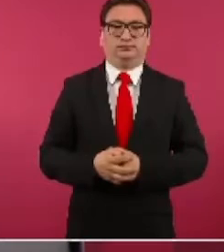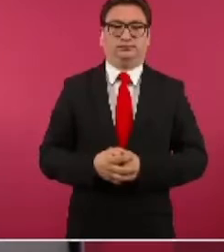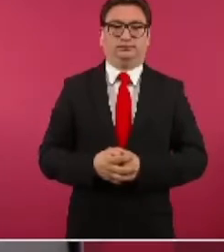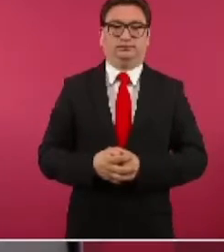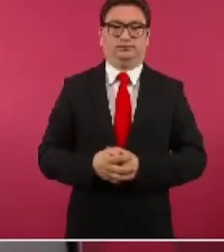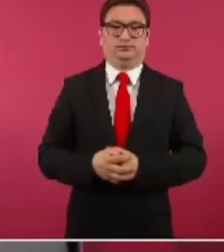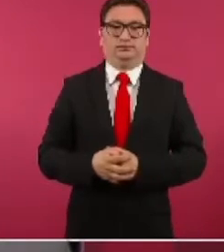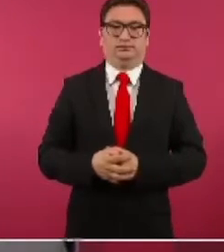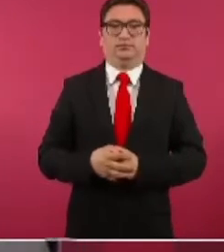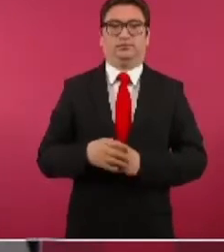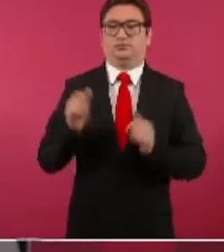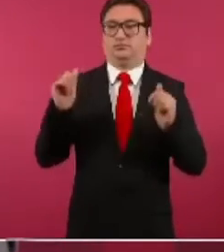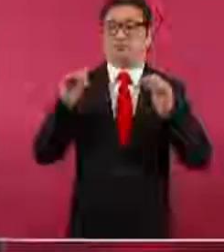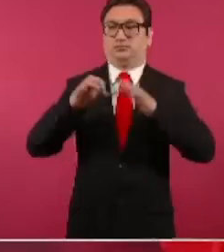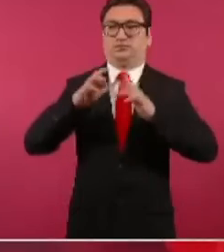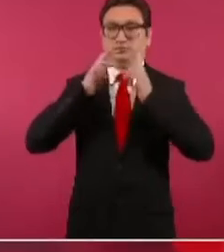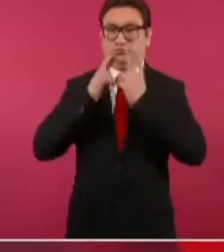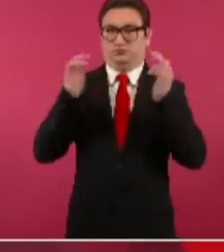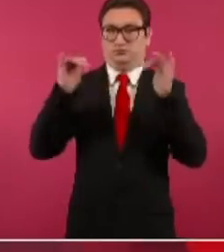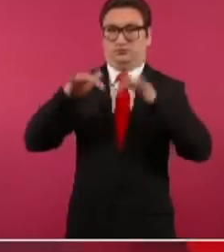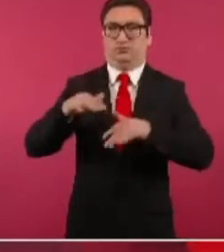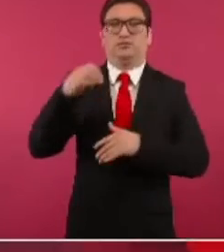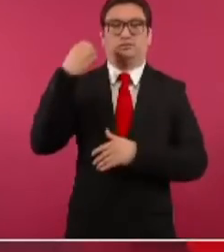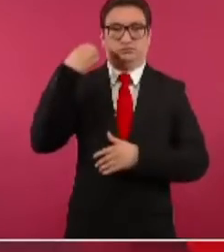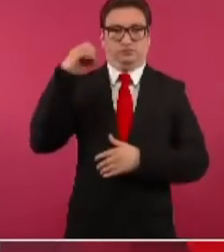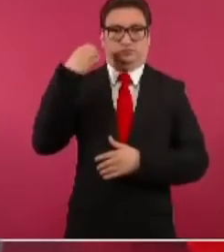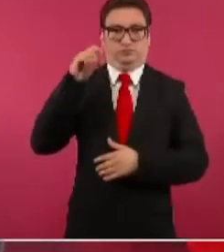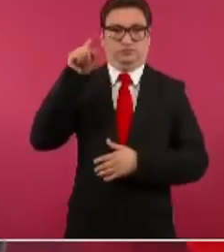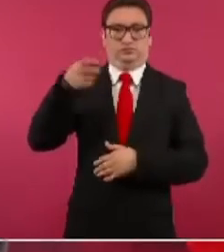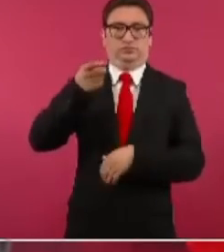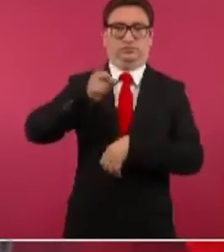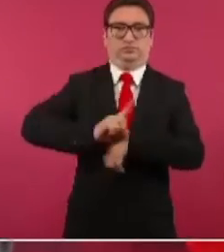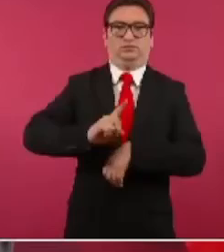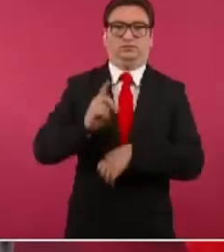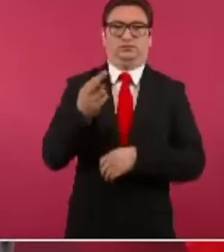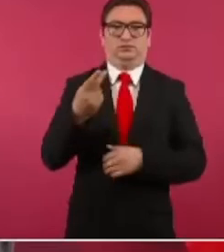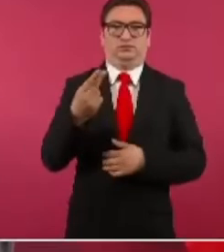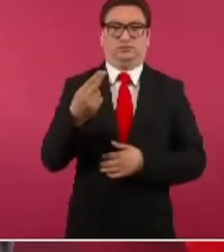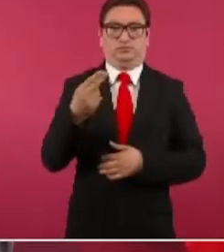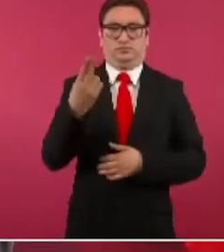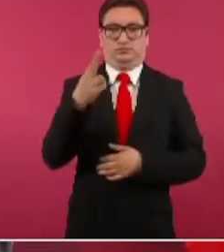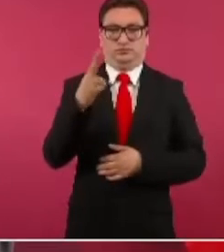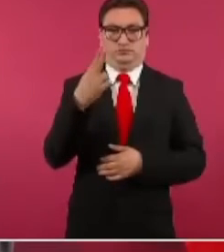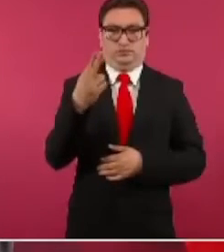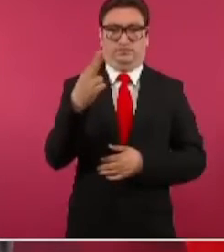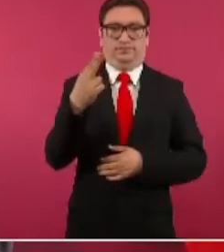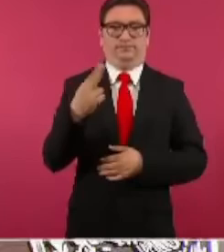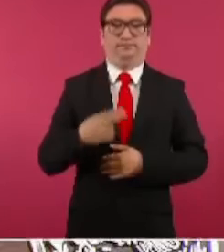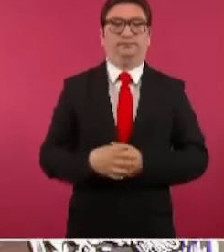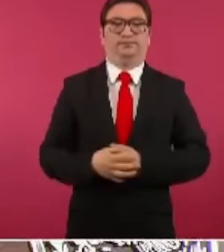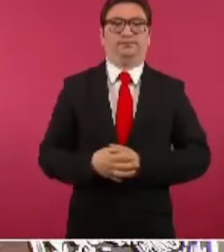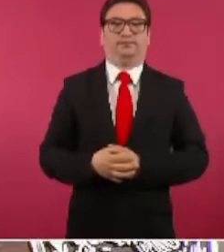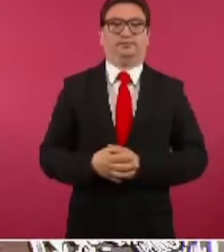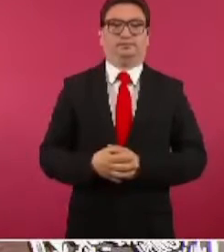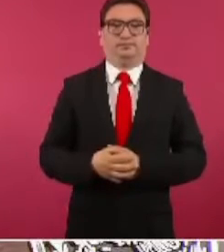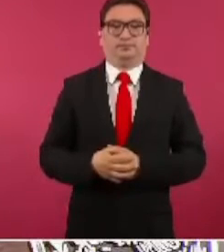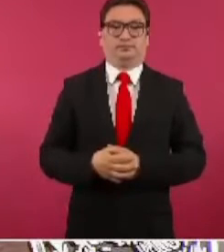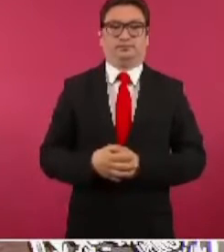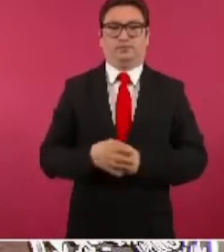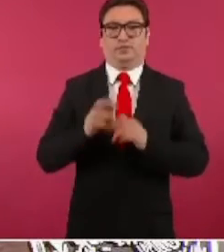Esta reunión va a ser en Oaxaca el día 25 de noviembre, esta